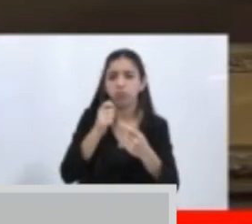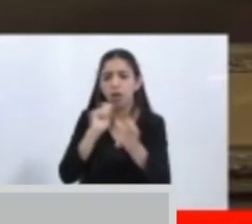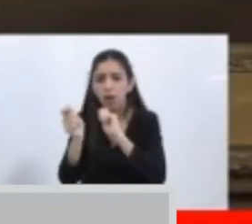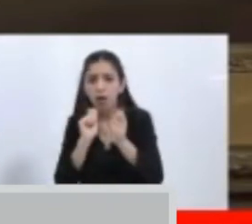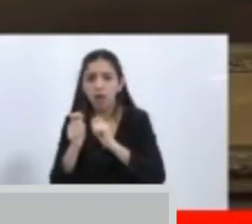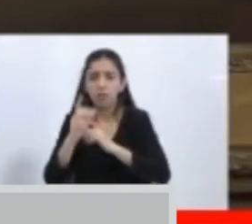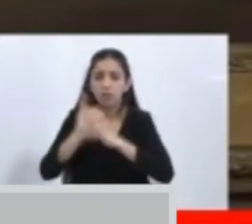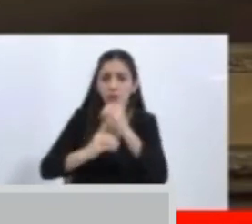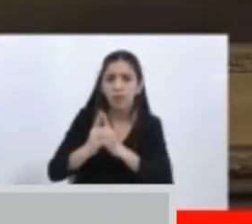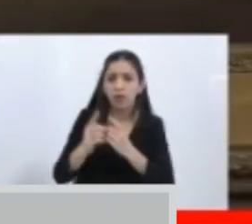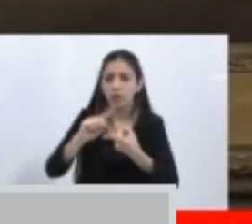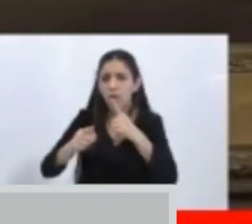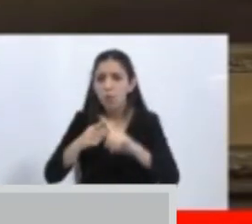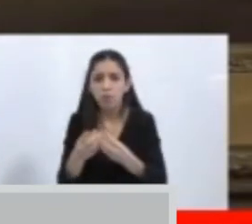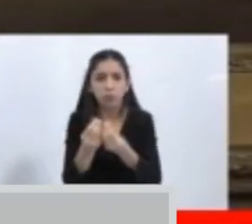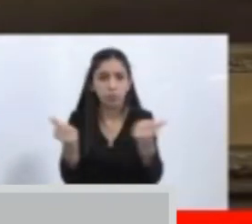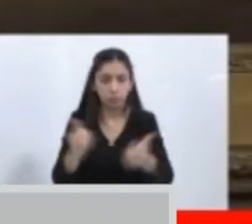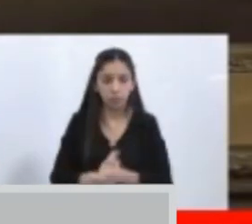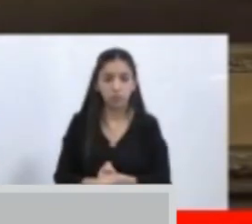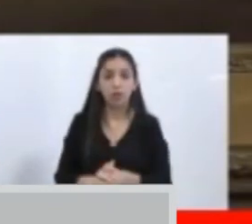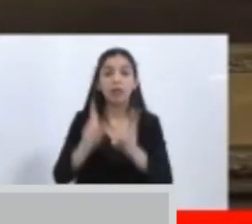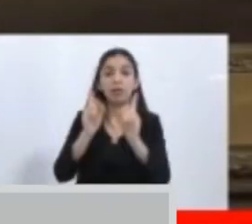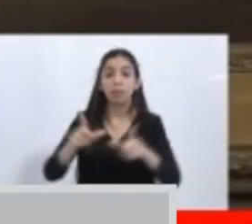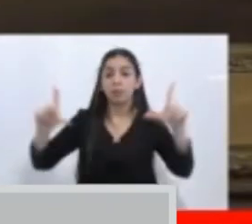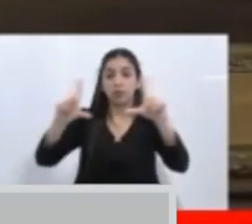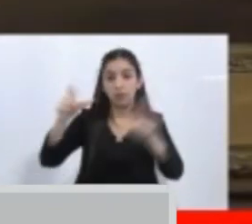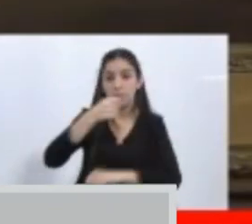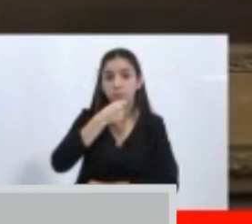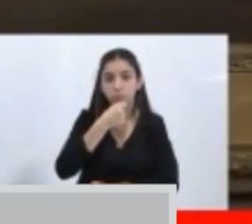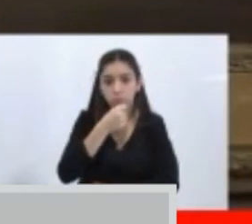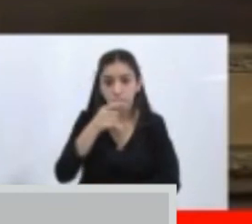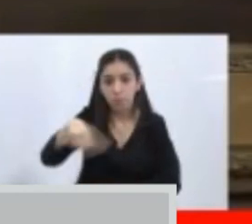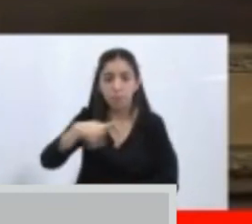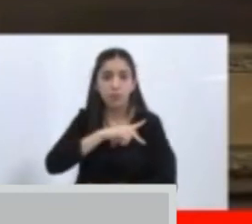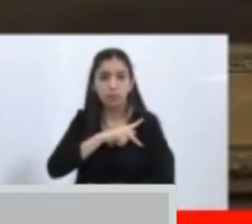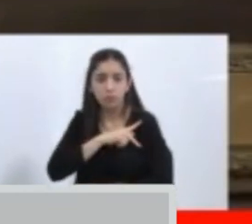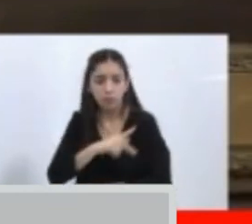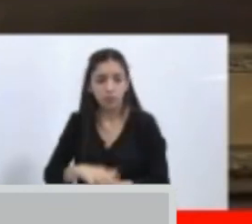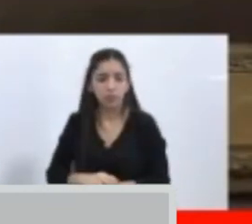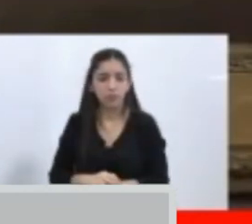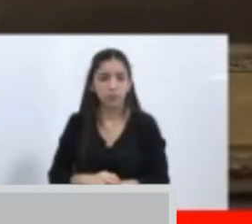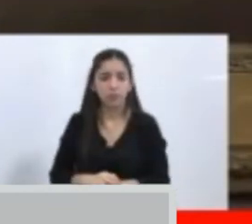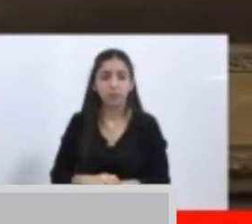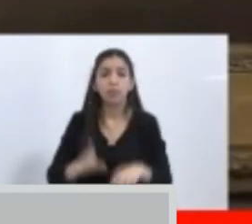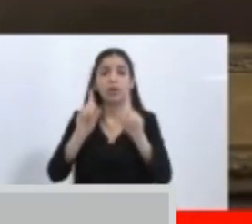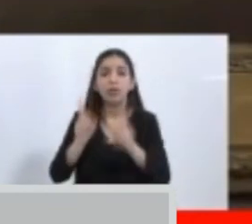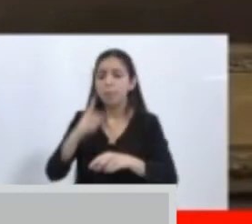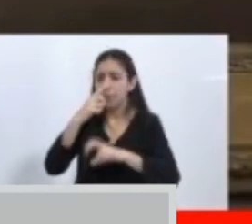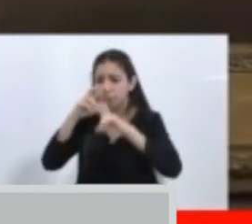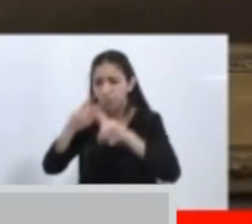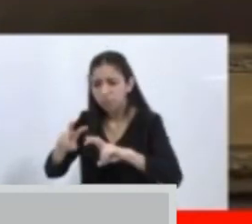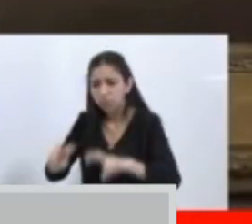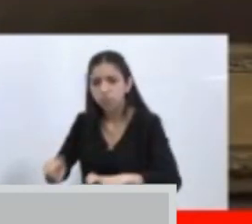No importa si para algunos es justo y para otros injusto. Acá lo importante es trabajar juntos y